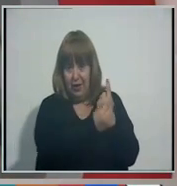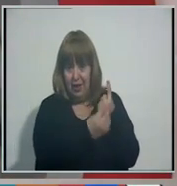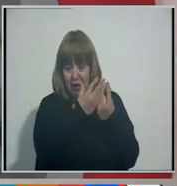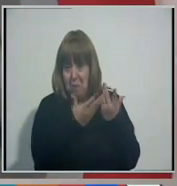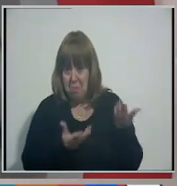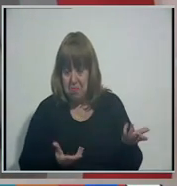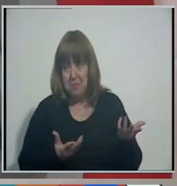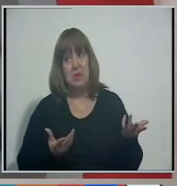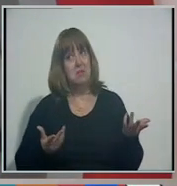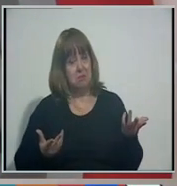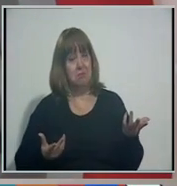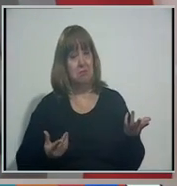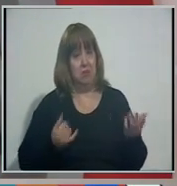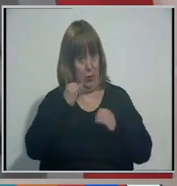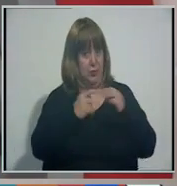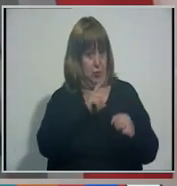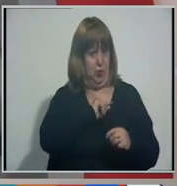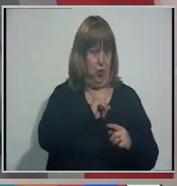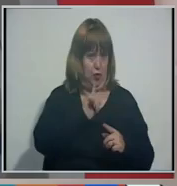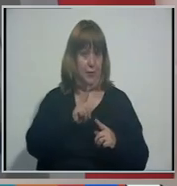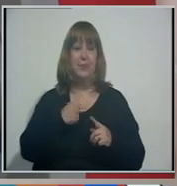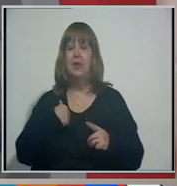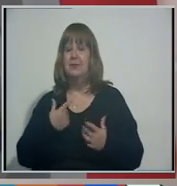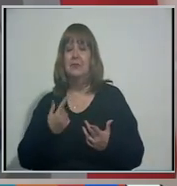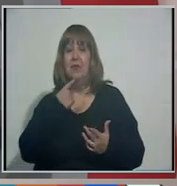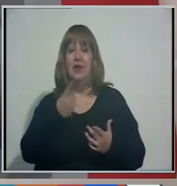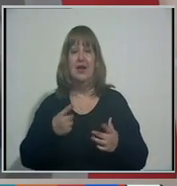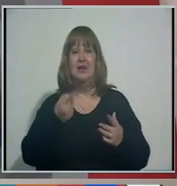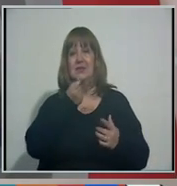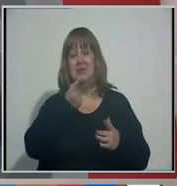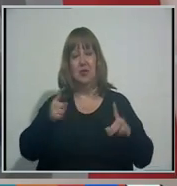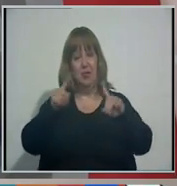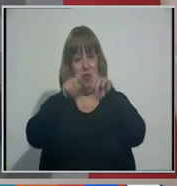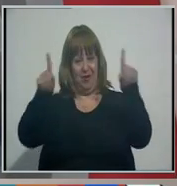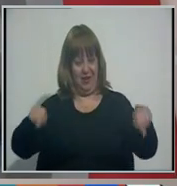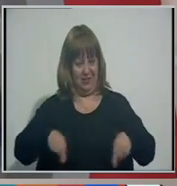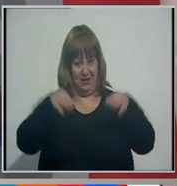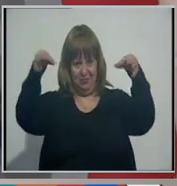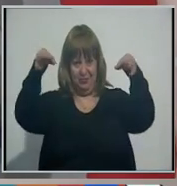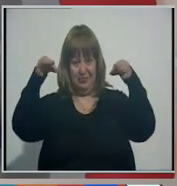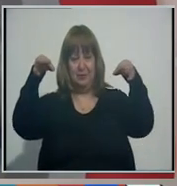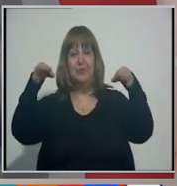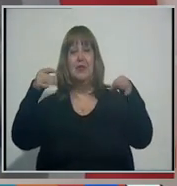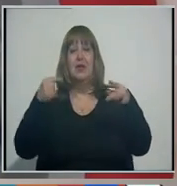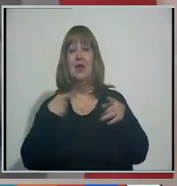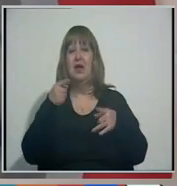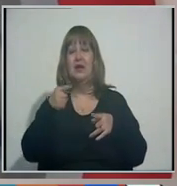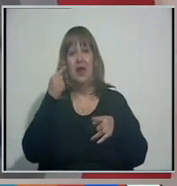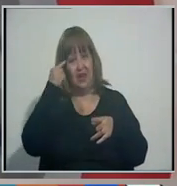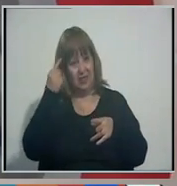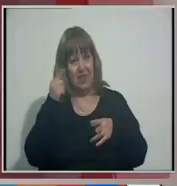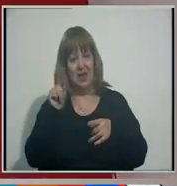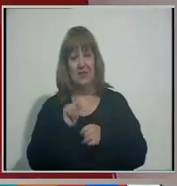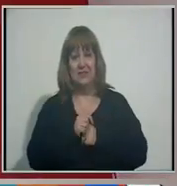un cartel con buena onda, ¿sí?, buena energía y pedirle una sonrisa a la gente, cómo podés cambiar el día de una persona. Para cerrar, ¿a quién se le ocurren las